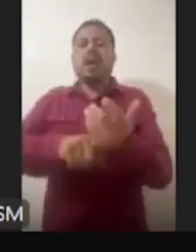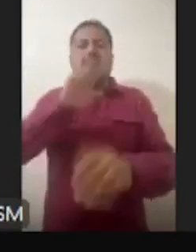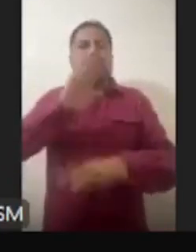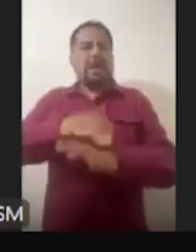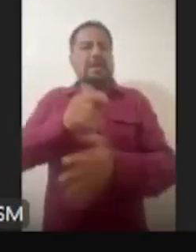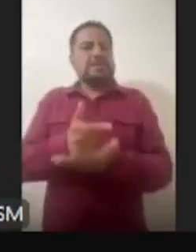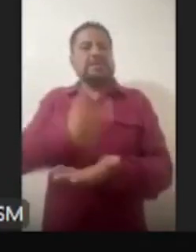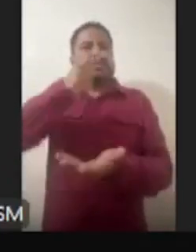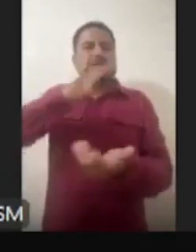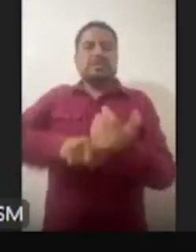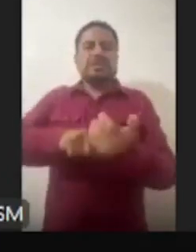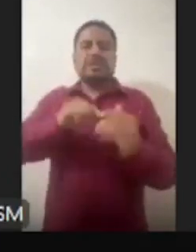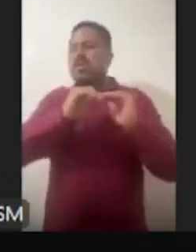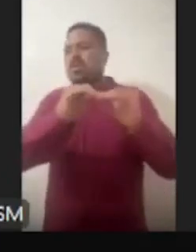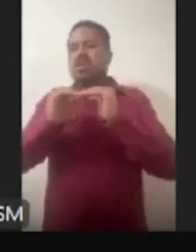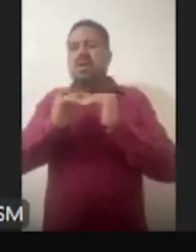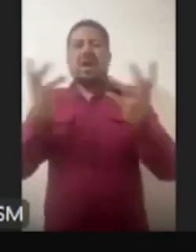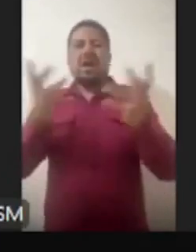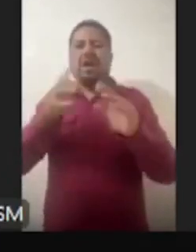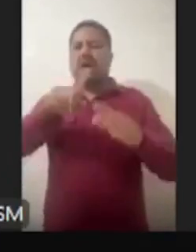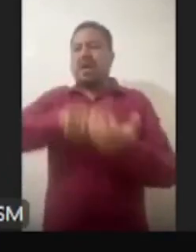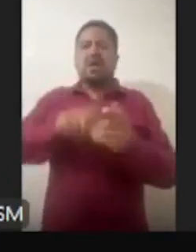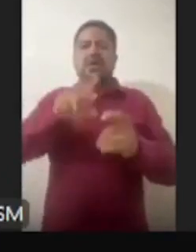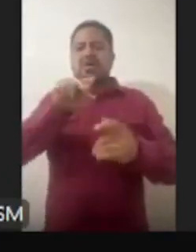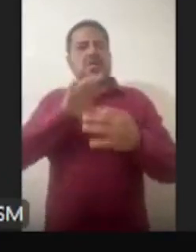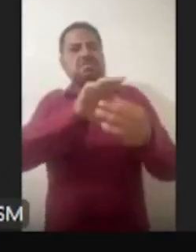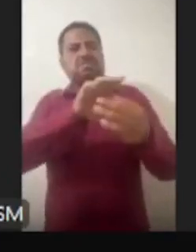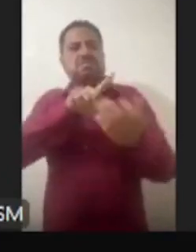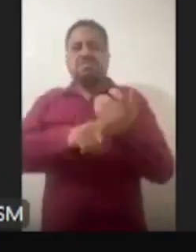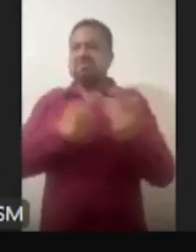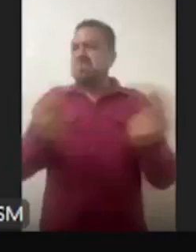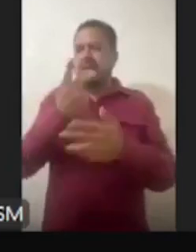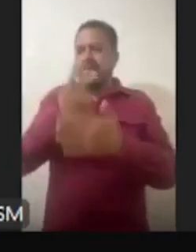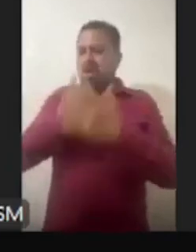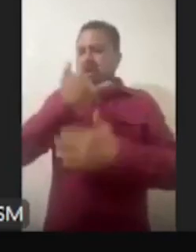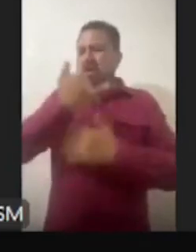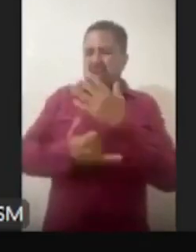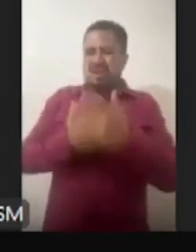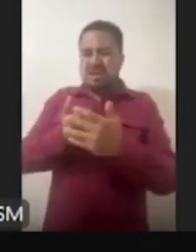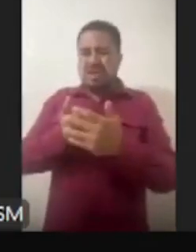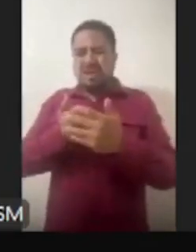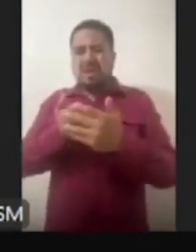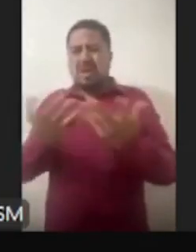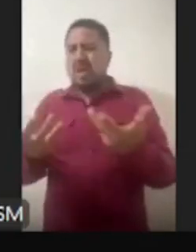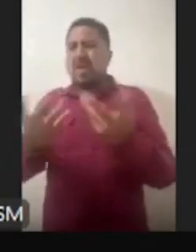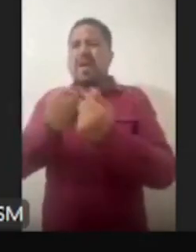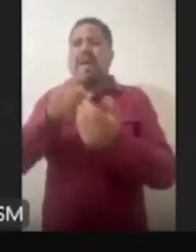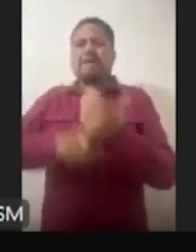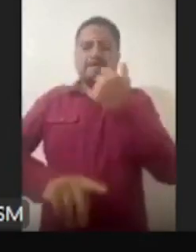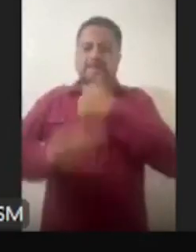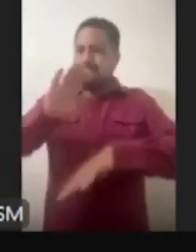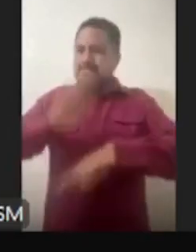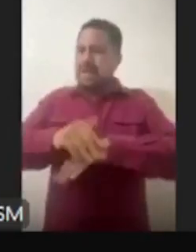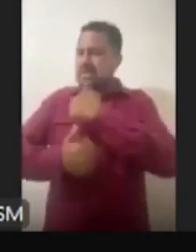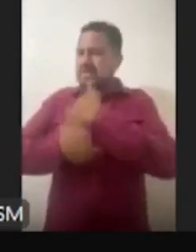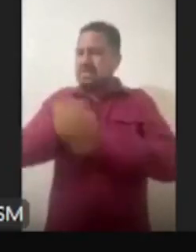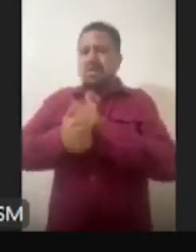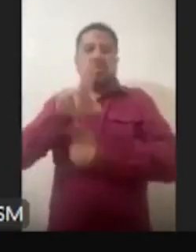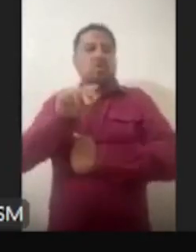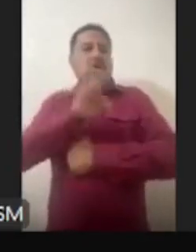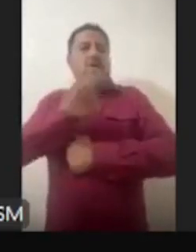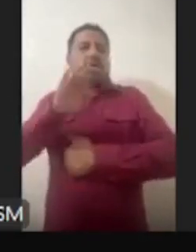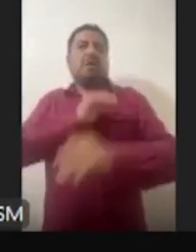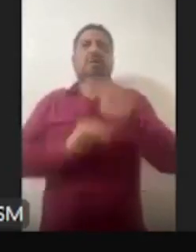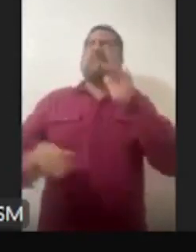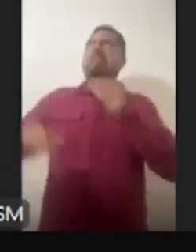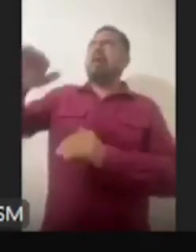realizó en un bloque no vinculado por el requerimiento. En el proyecto se plantea que los bloques de competitividad no pueden estar por encima de la disposición constitucional que